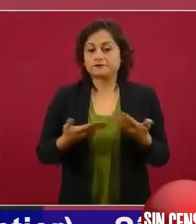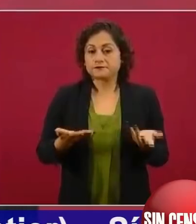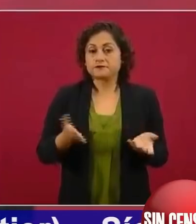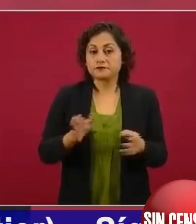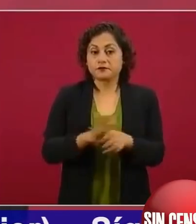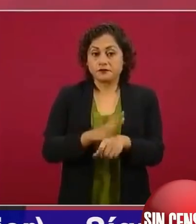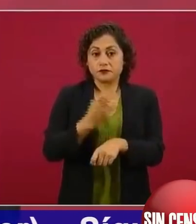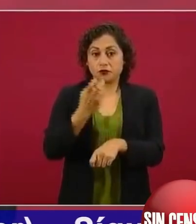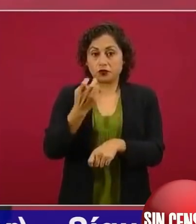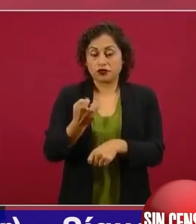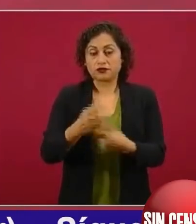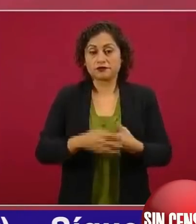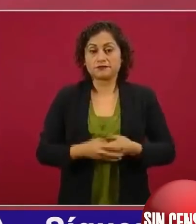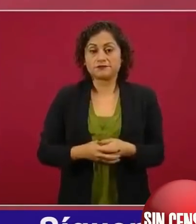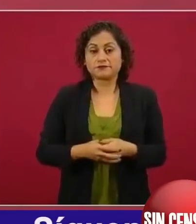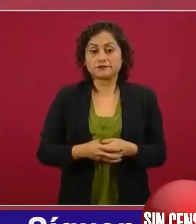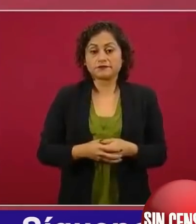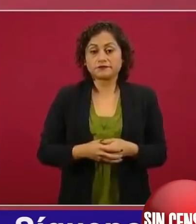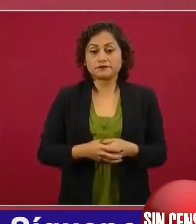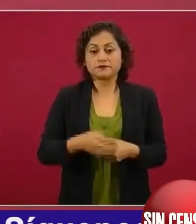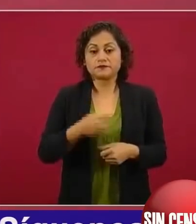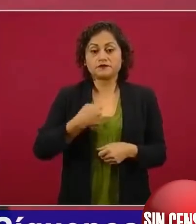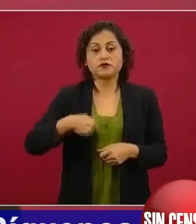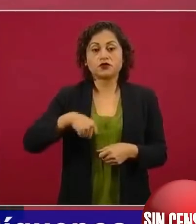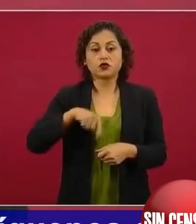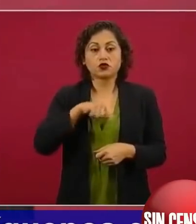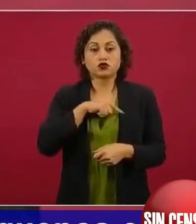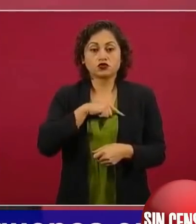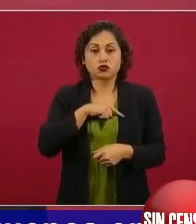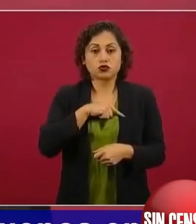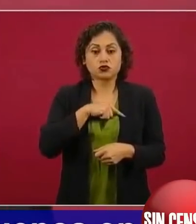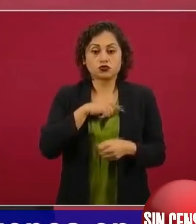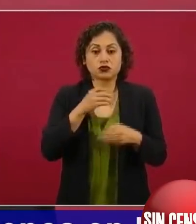no hay por qué adelantar